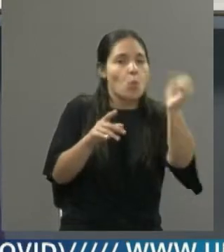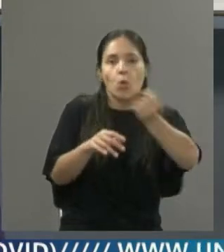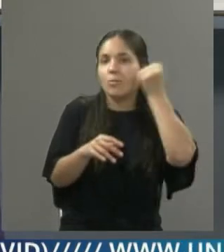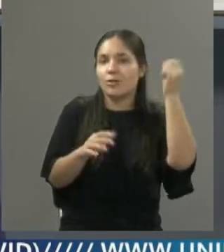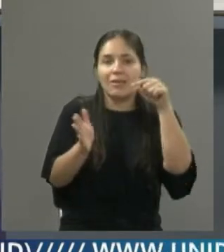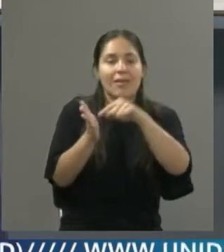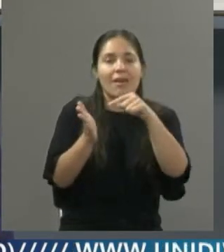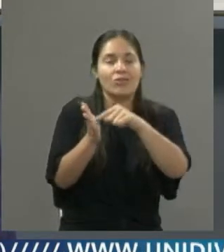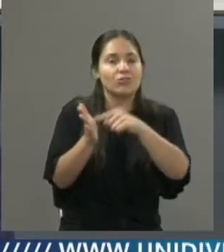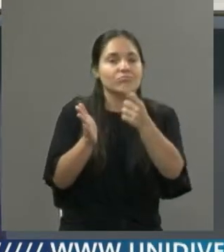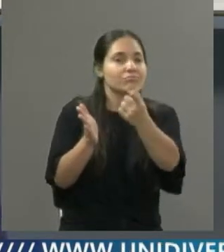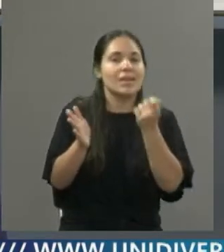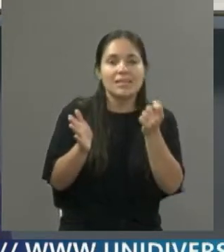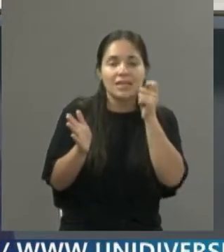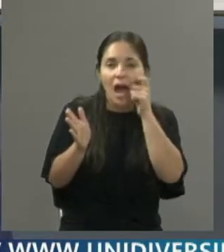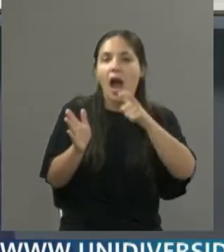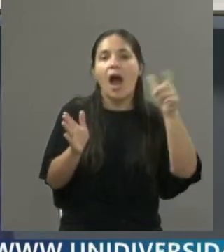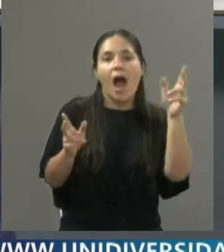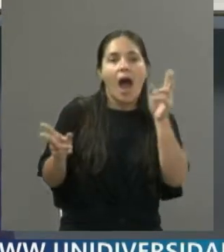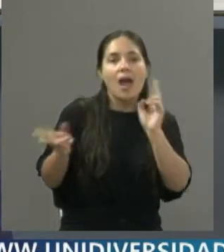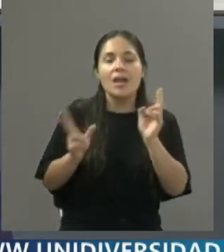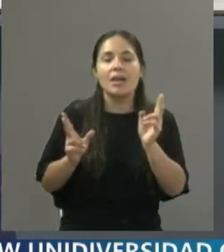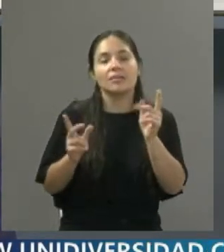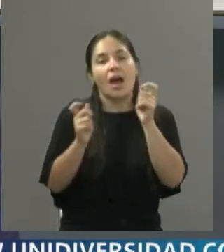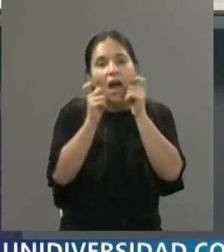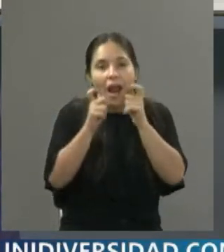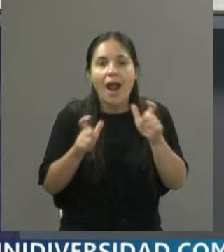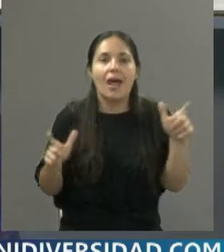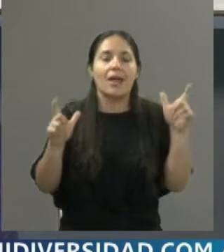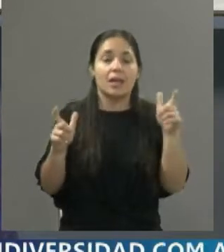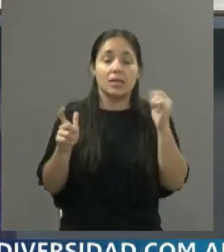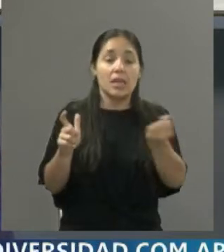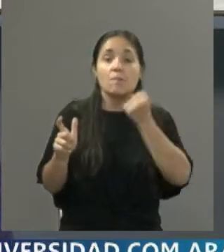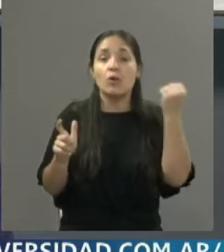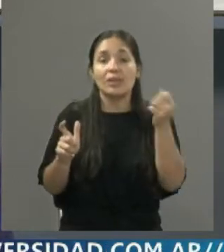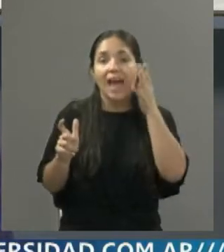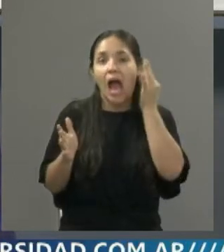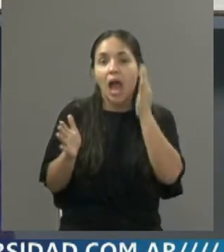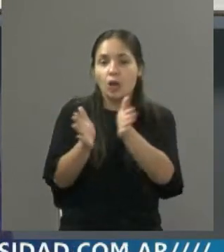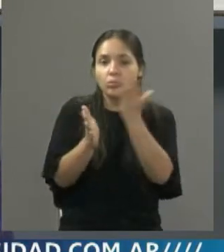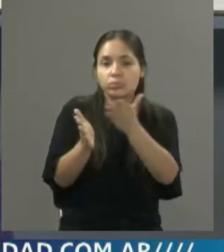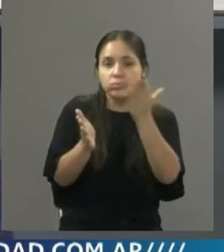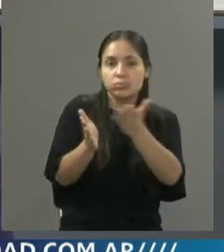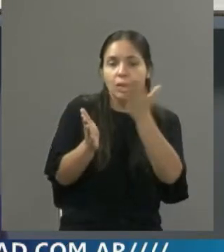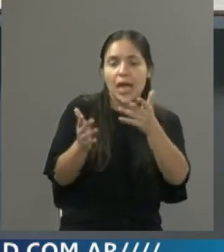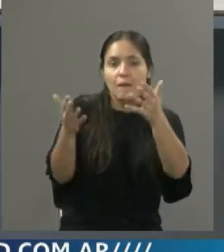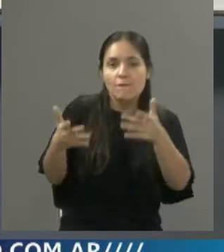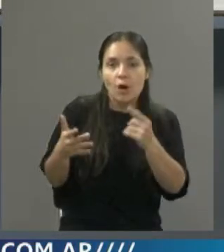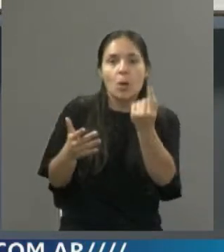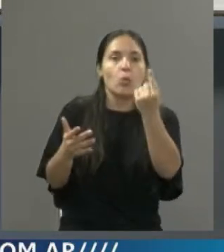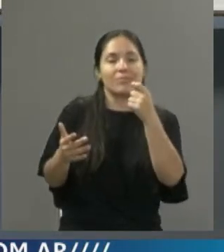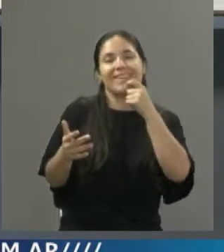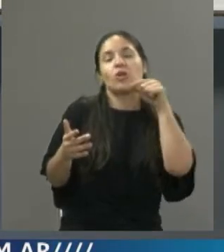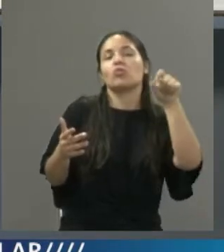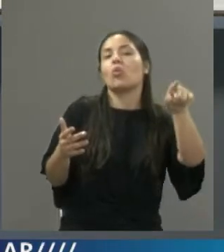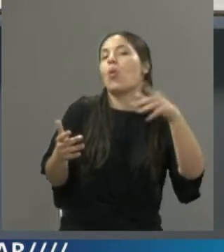poner realmente una alerta más importante, por decirlo de alguna manera? ¿Hay algo de este informe, o en tu caso, por